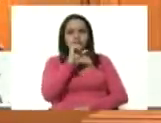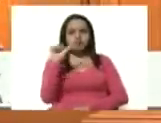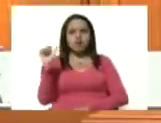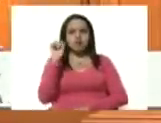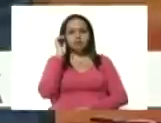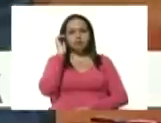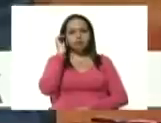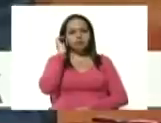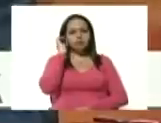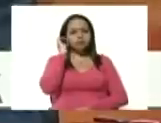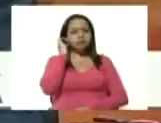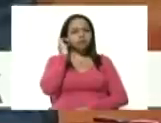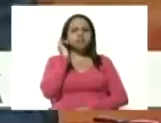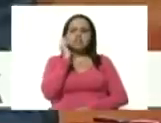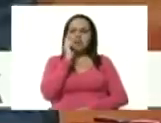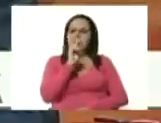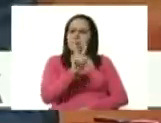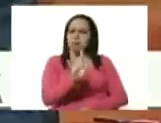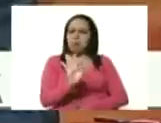Ya lo vemos, ¿verdad?